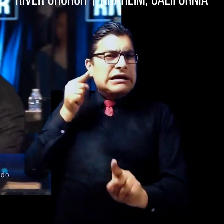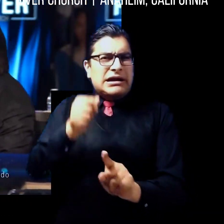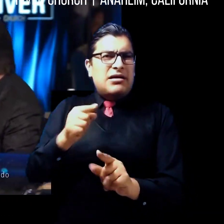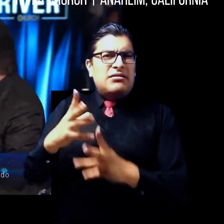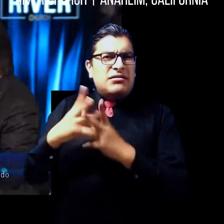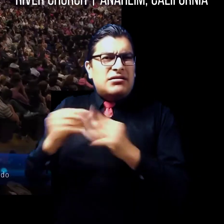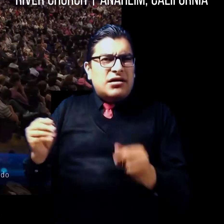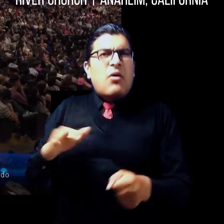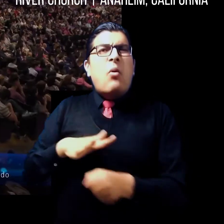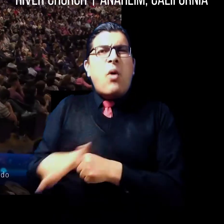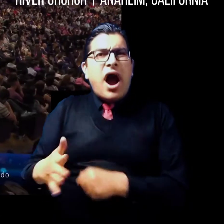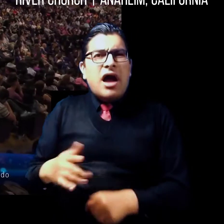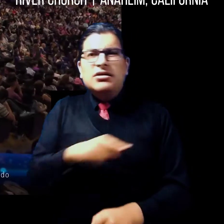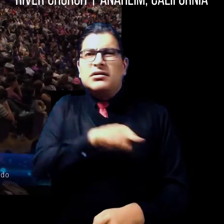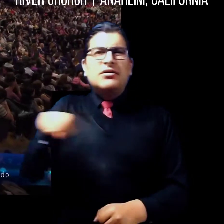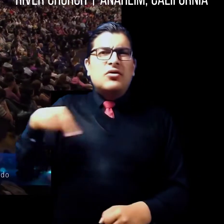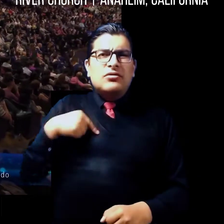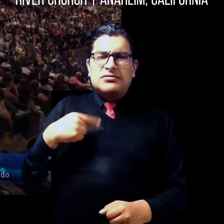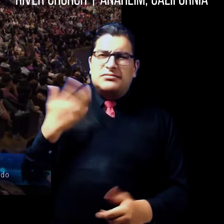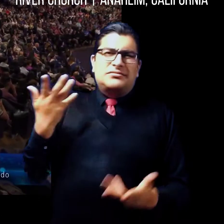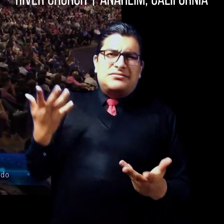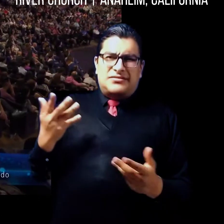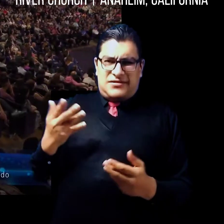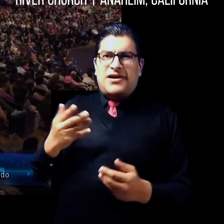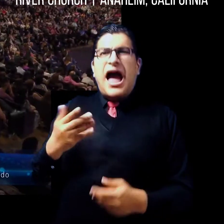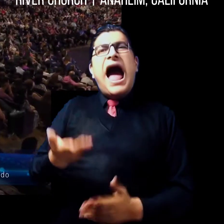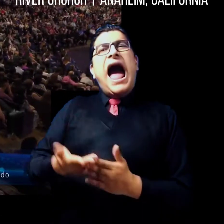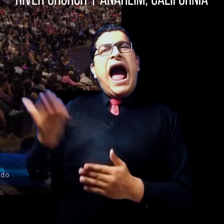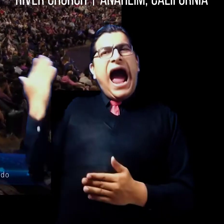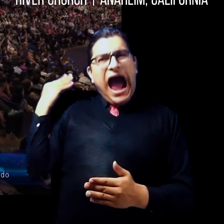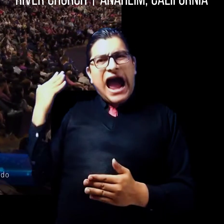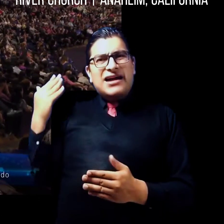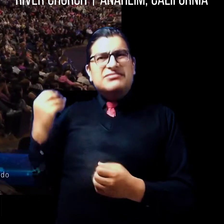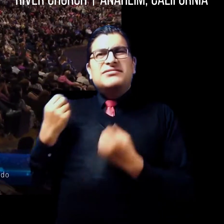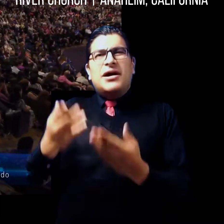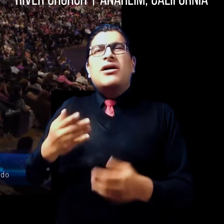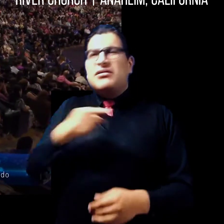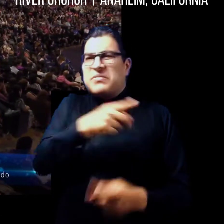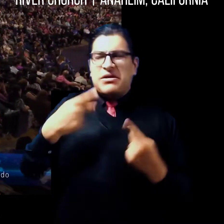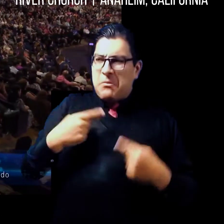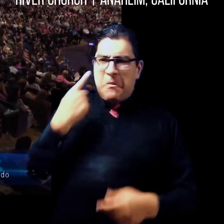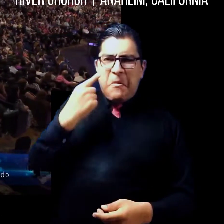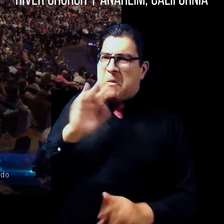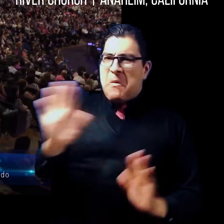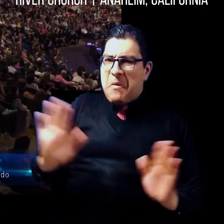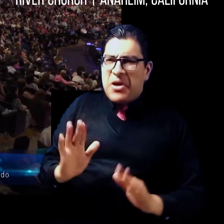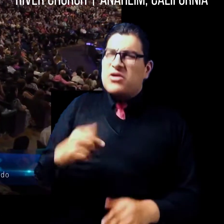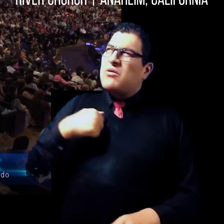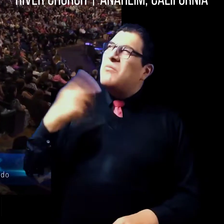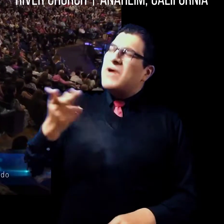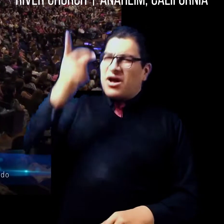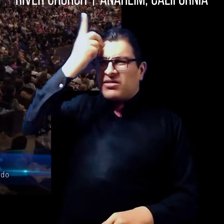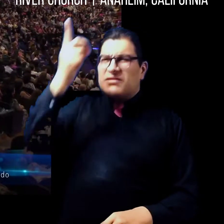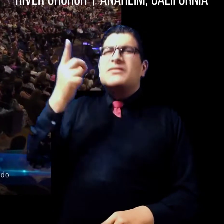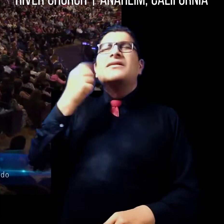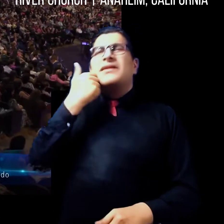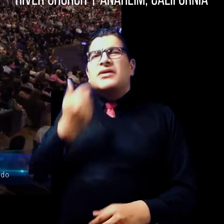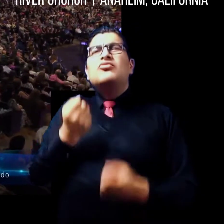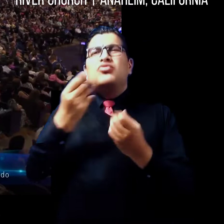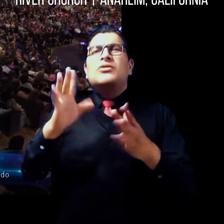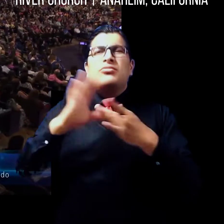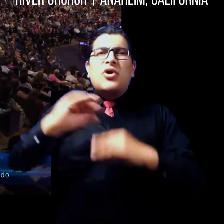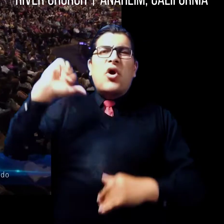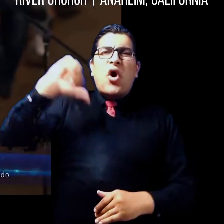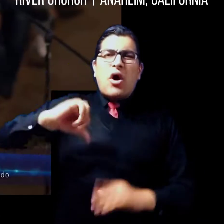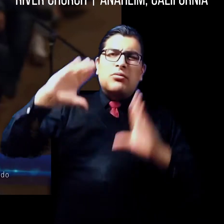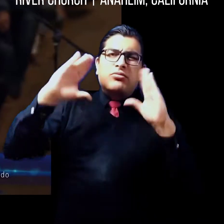fue perdiendo? ¿Qué vimos que hoy la gente no ve? Para esto le preguntaba al Señor, ¿qué quieres que le diga a tus